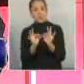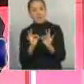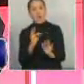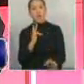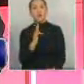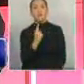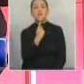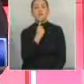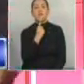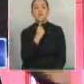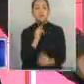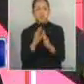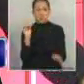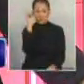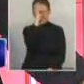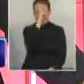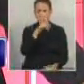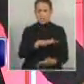FUT. Complejísimo.